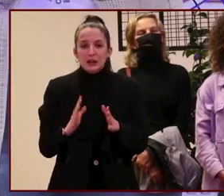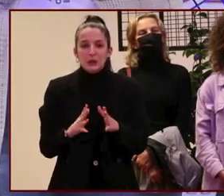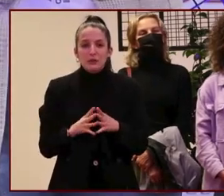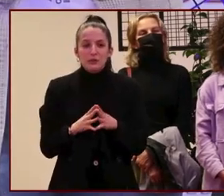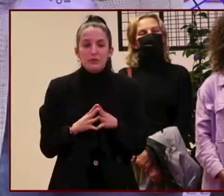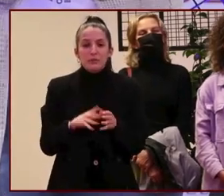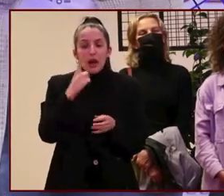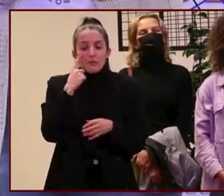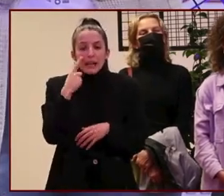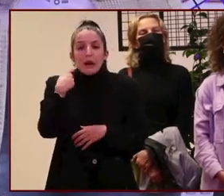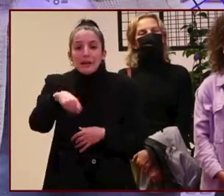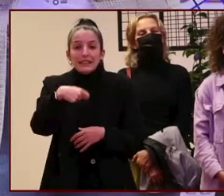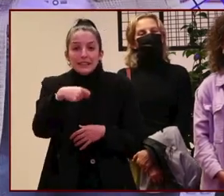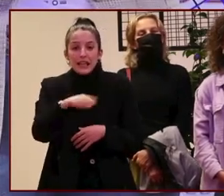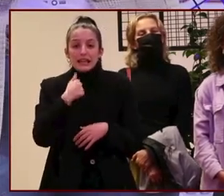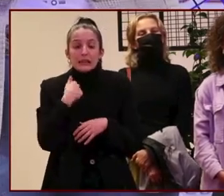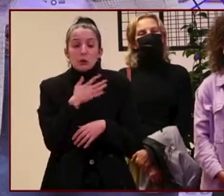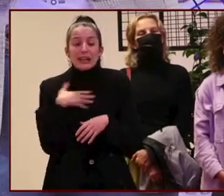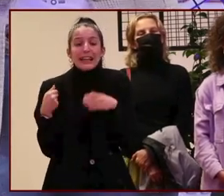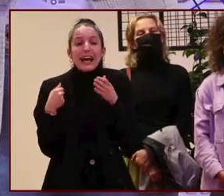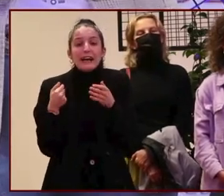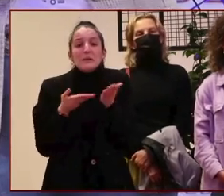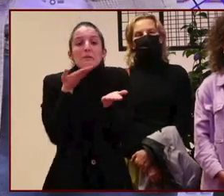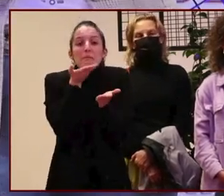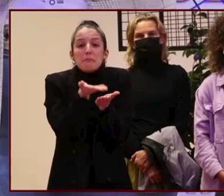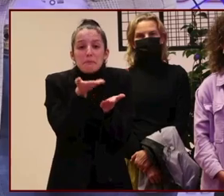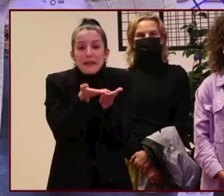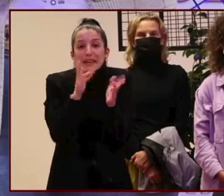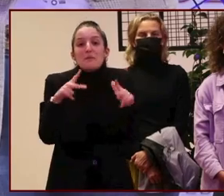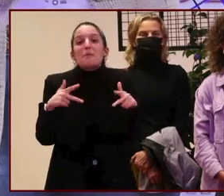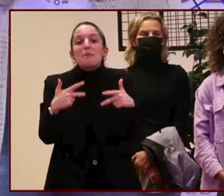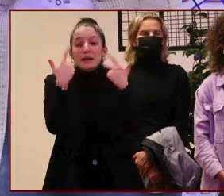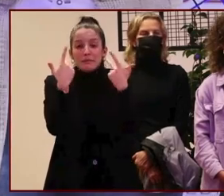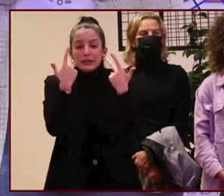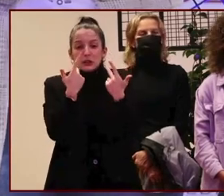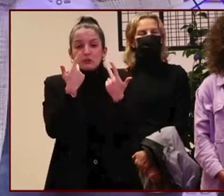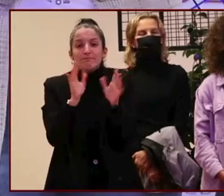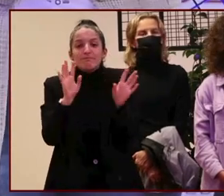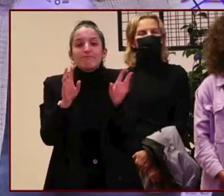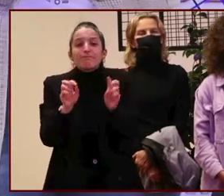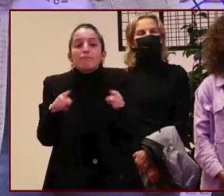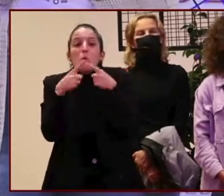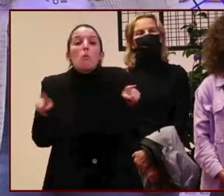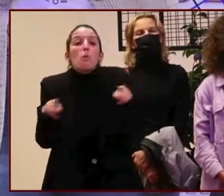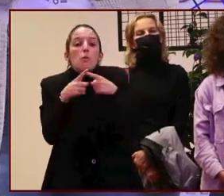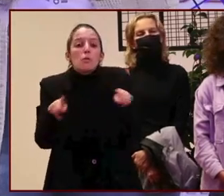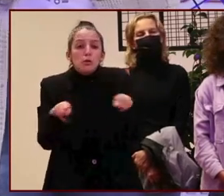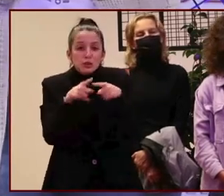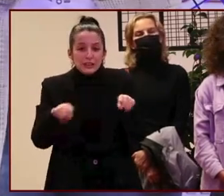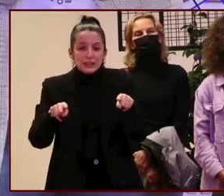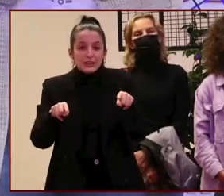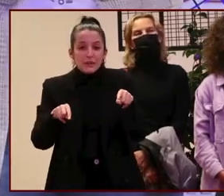presidenta queríamos pedirte permiso para ponerle música a un poema